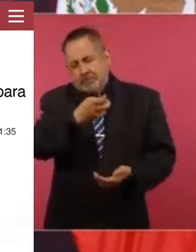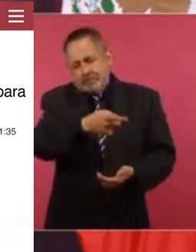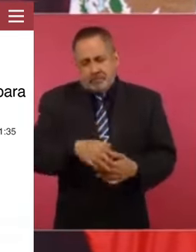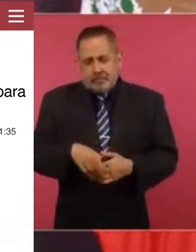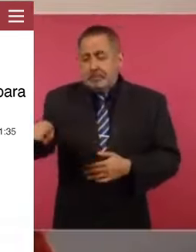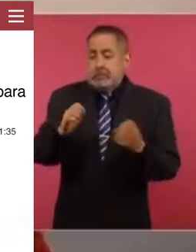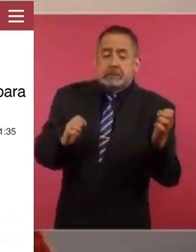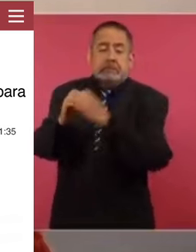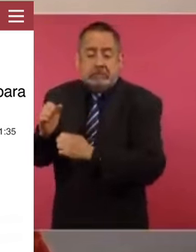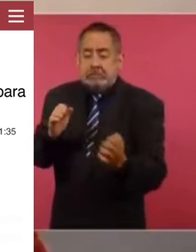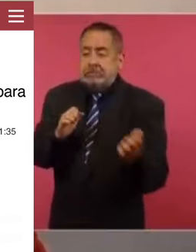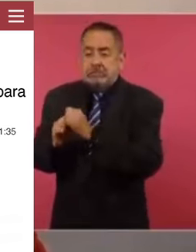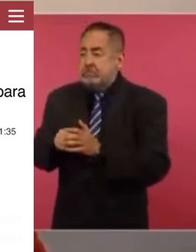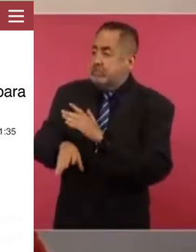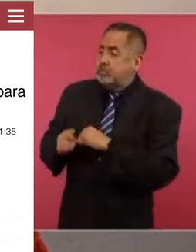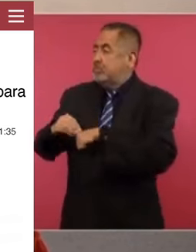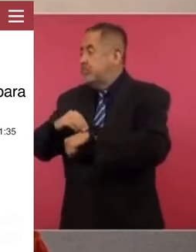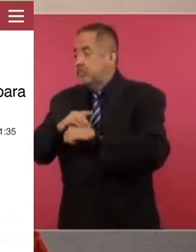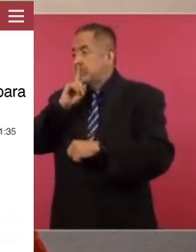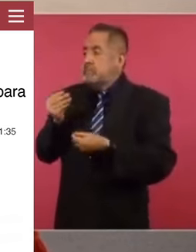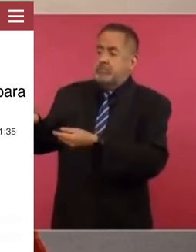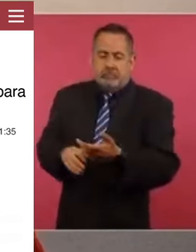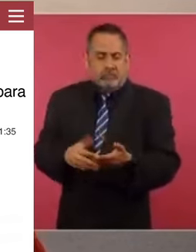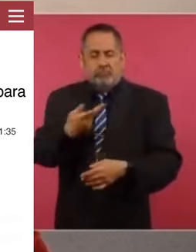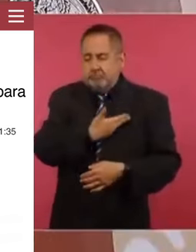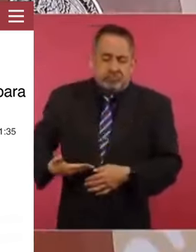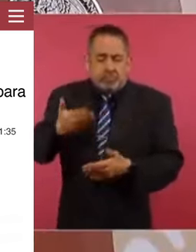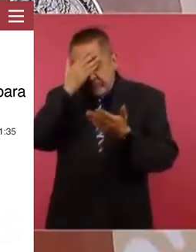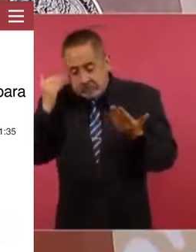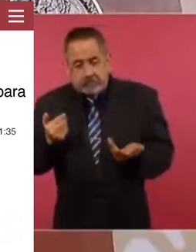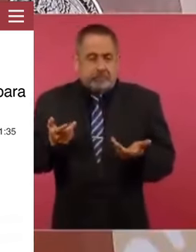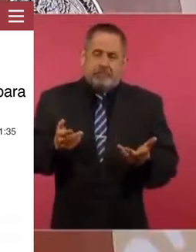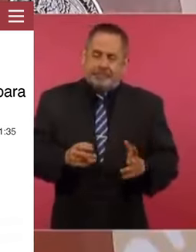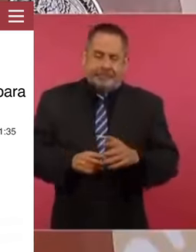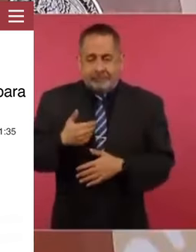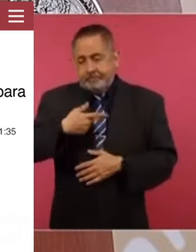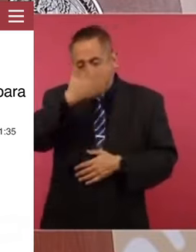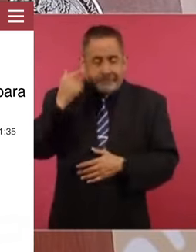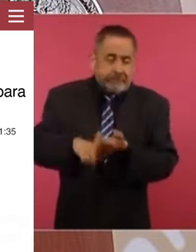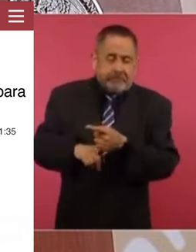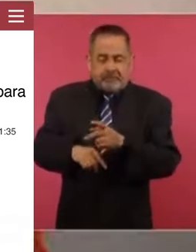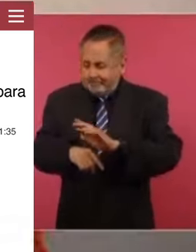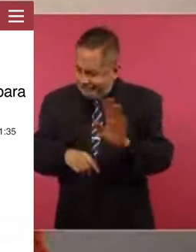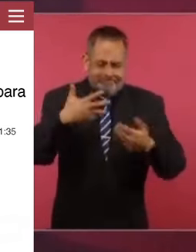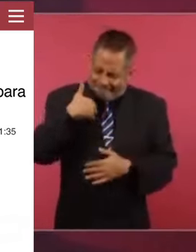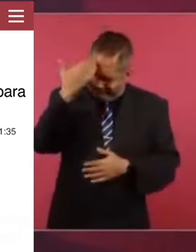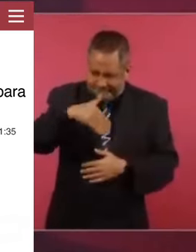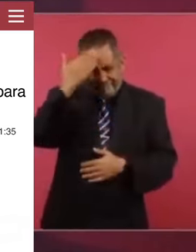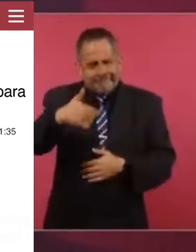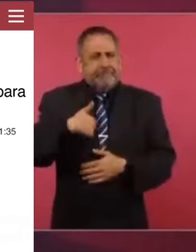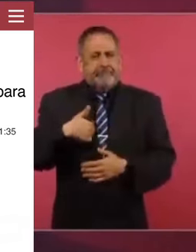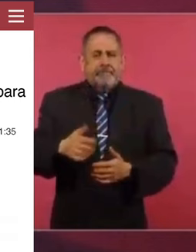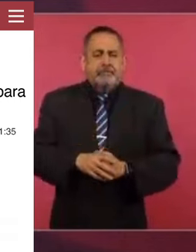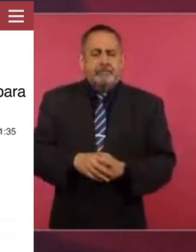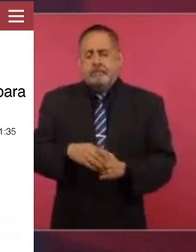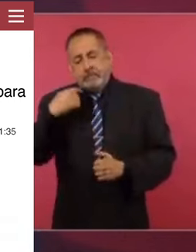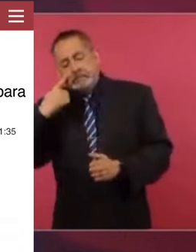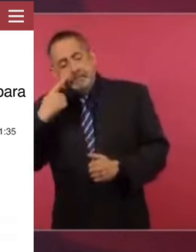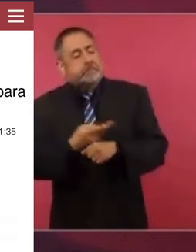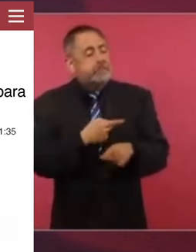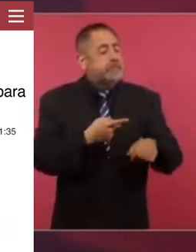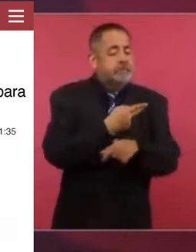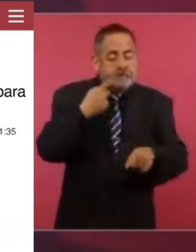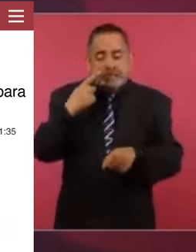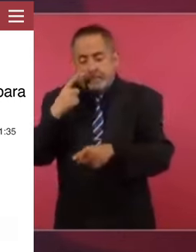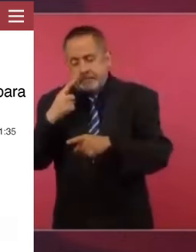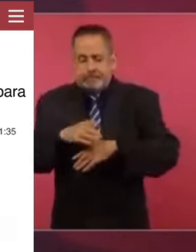además lo engañan, le mienten, el presidente no se ha enterado. No, yo estoy muy pendiente de